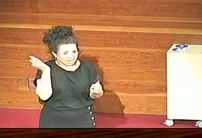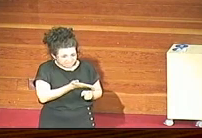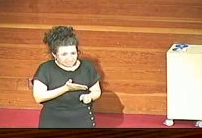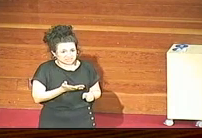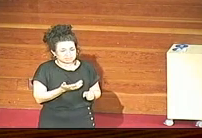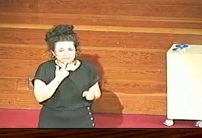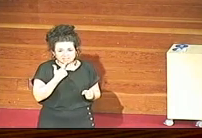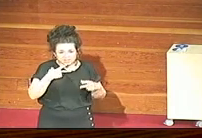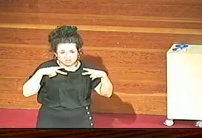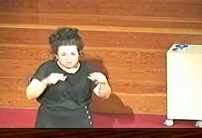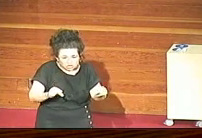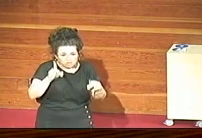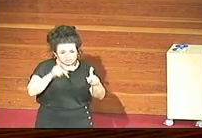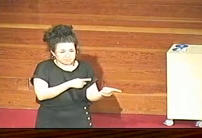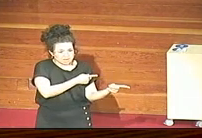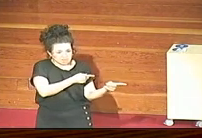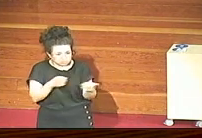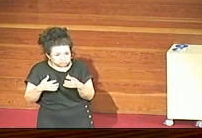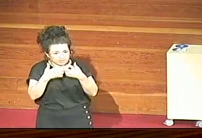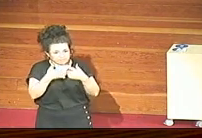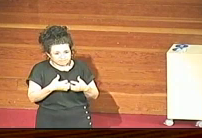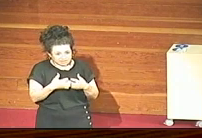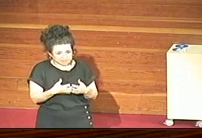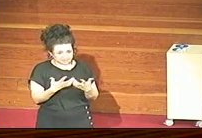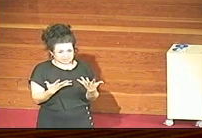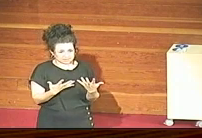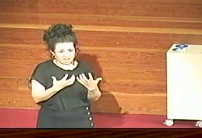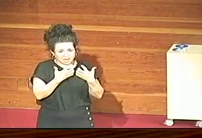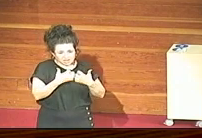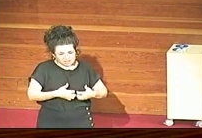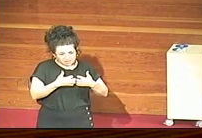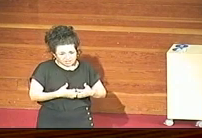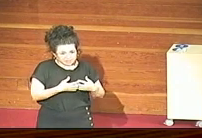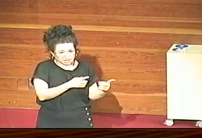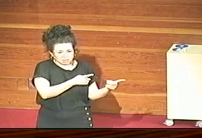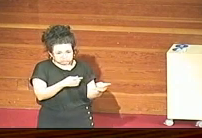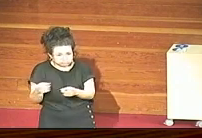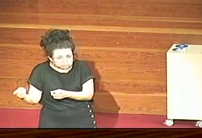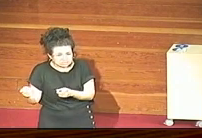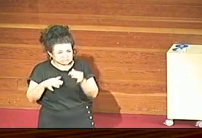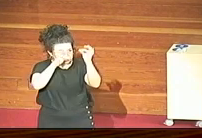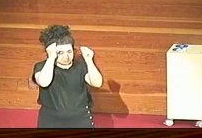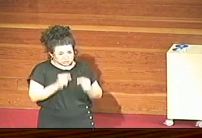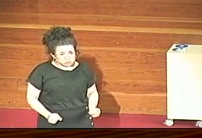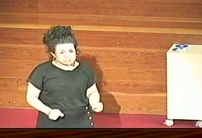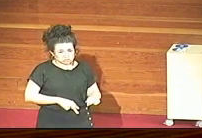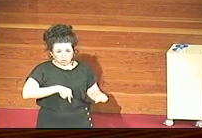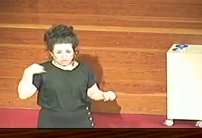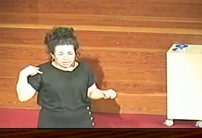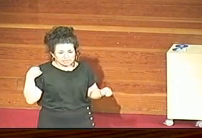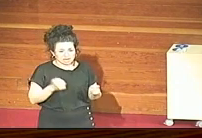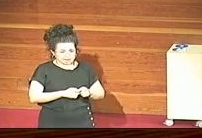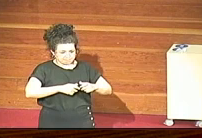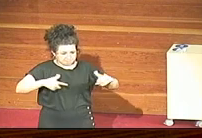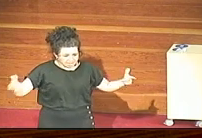de armas de fábricas de armas hoy se están a tope se están consumiendo muchísimos más los presupuestos generales van a aumentar